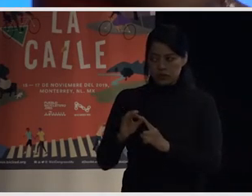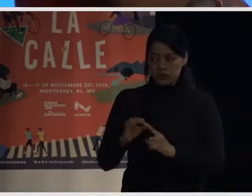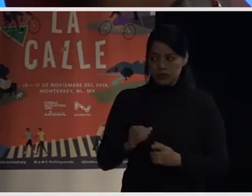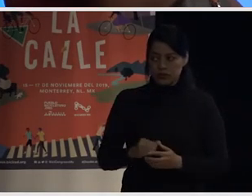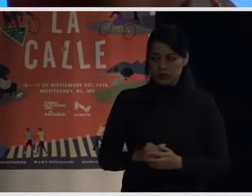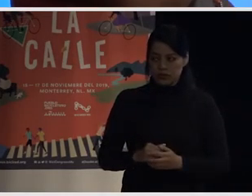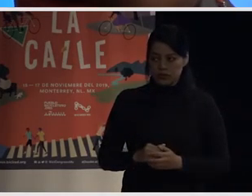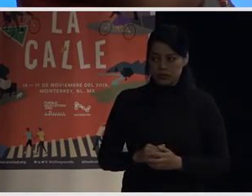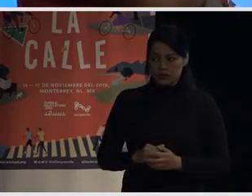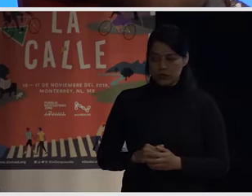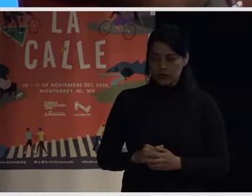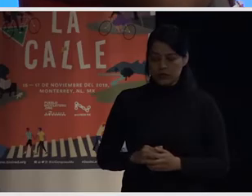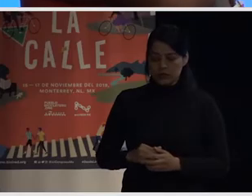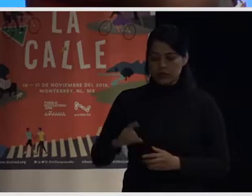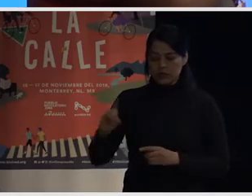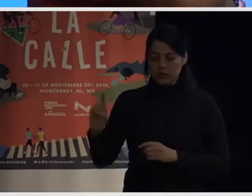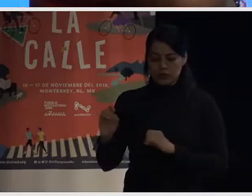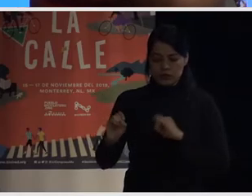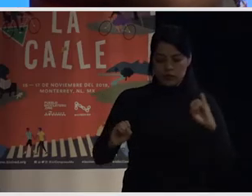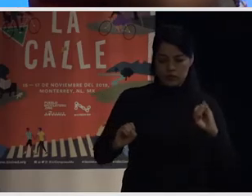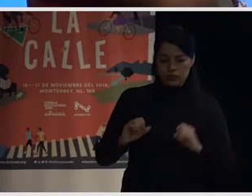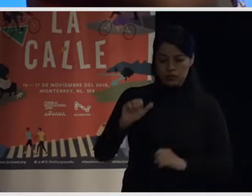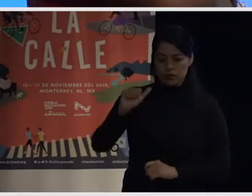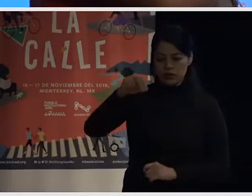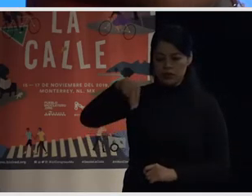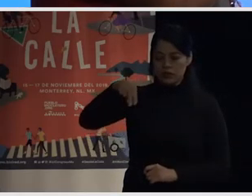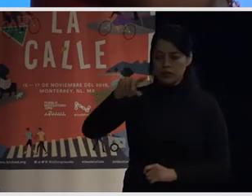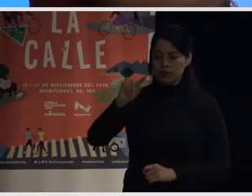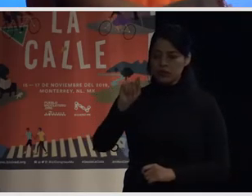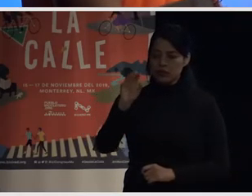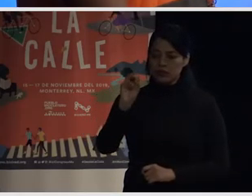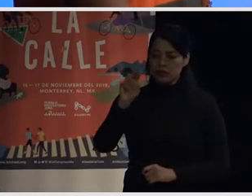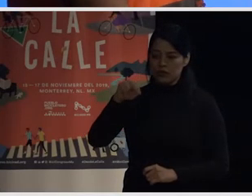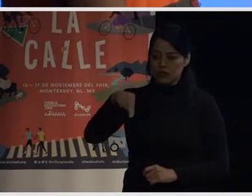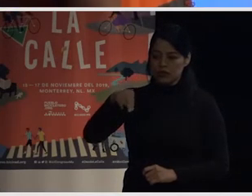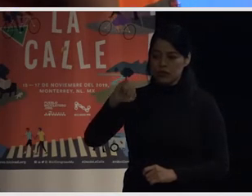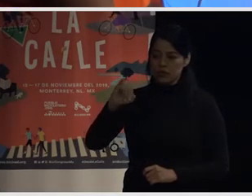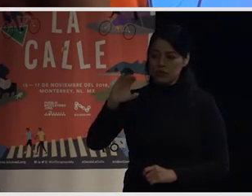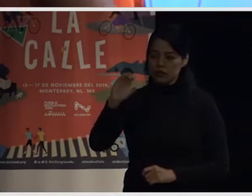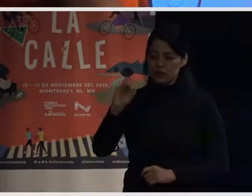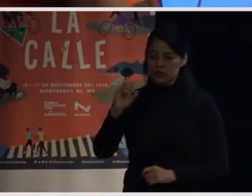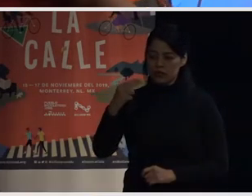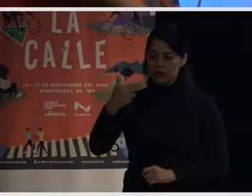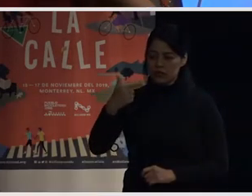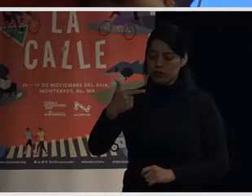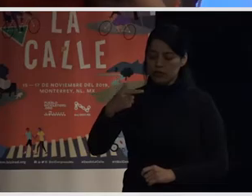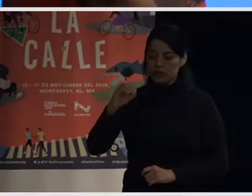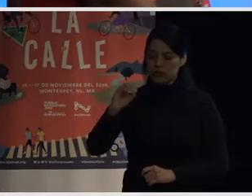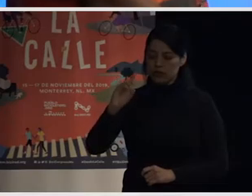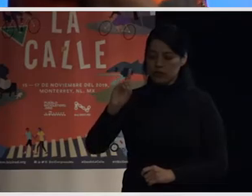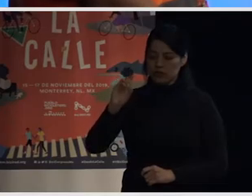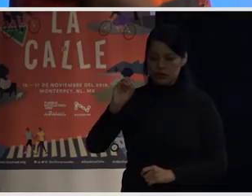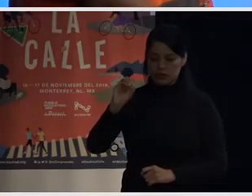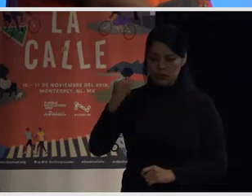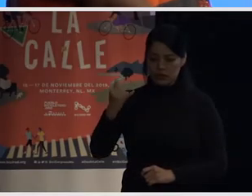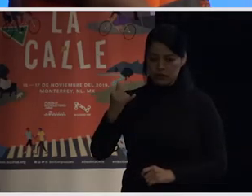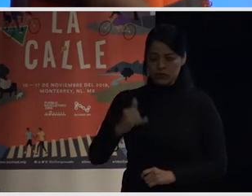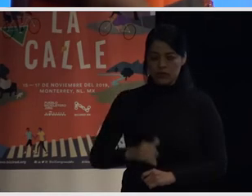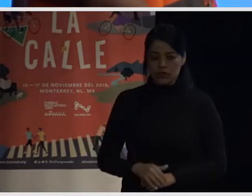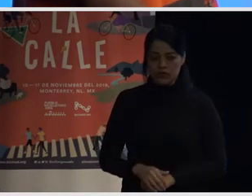izquierda está antonio godoy antonio a ver gorra ah